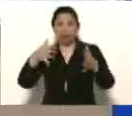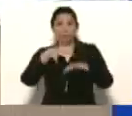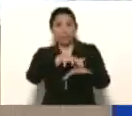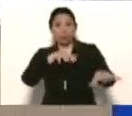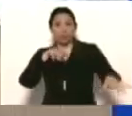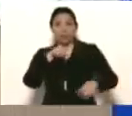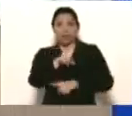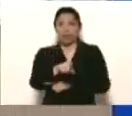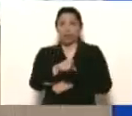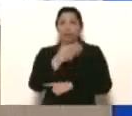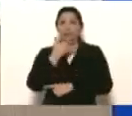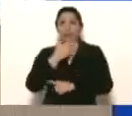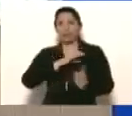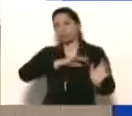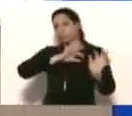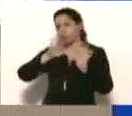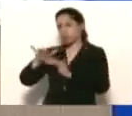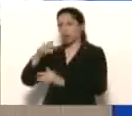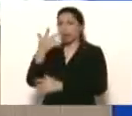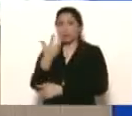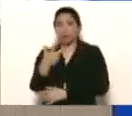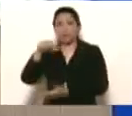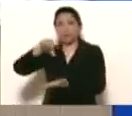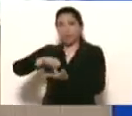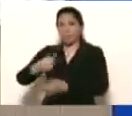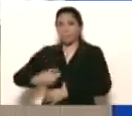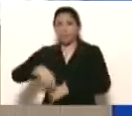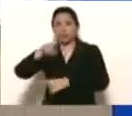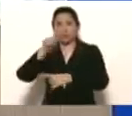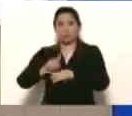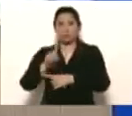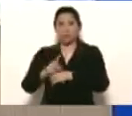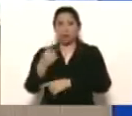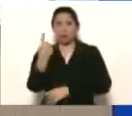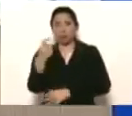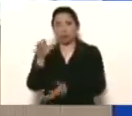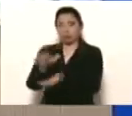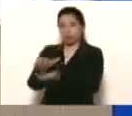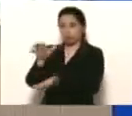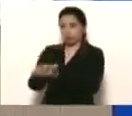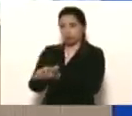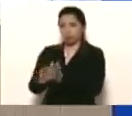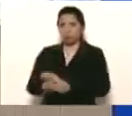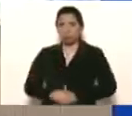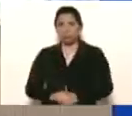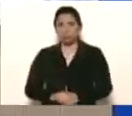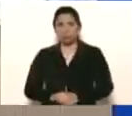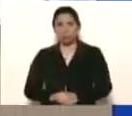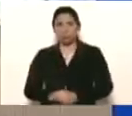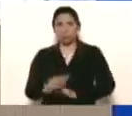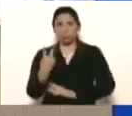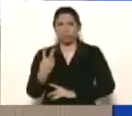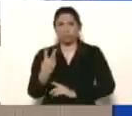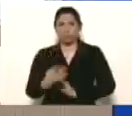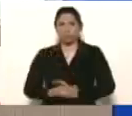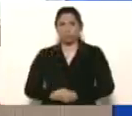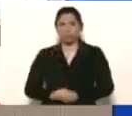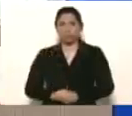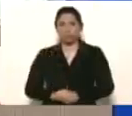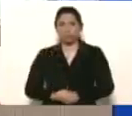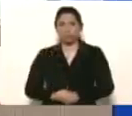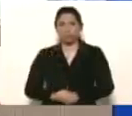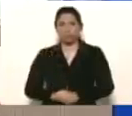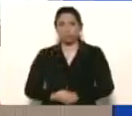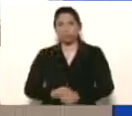ellos provienen de tres focos principales uno nueva esparta pedro gonzález dos connacionales